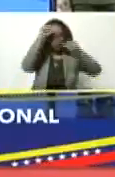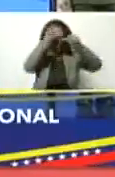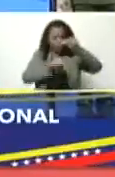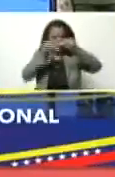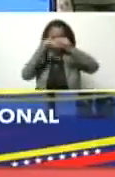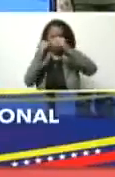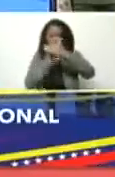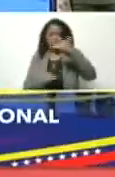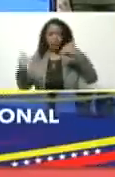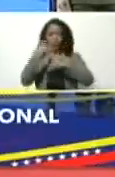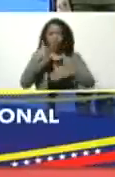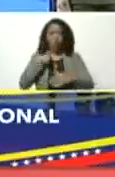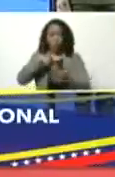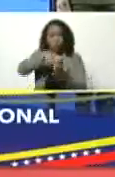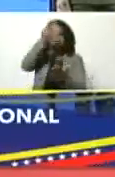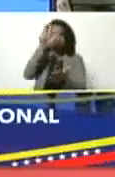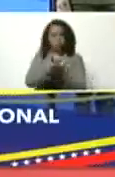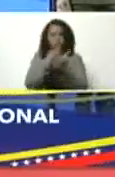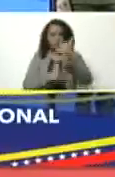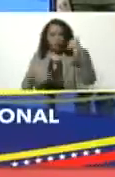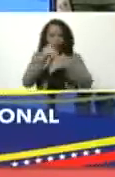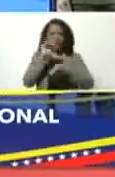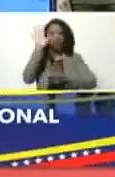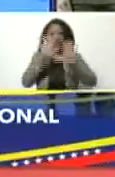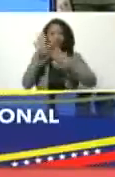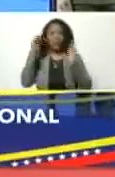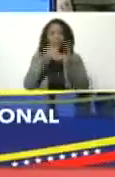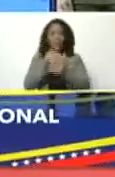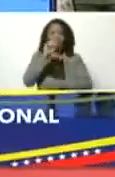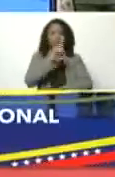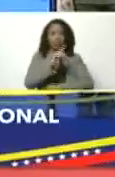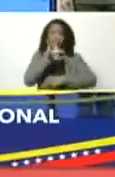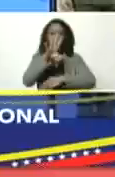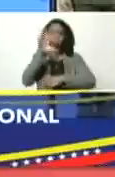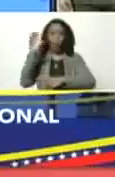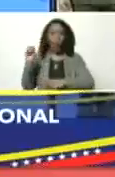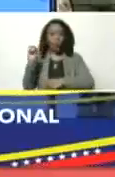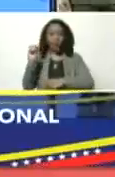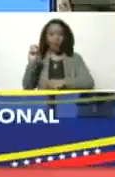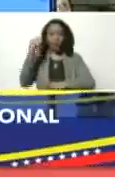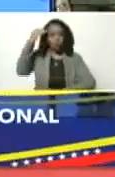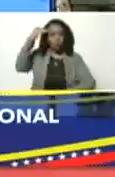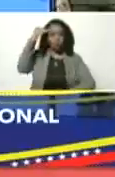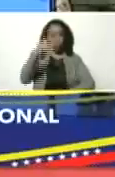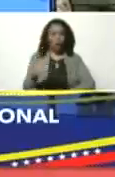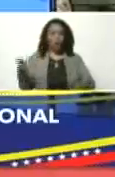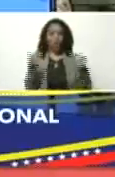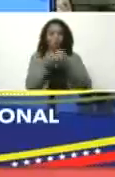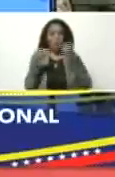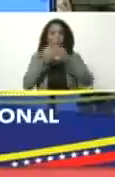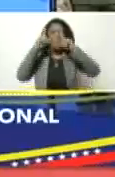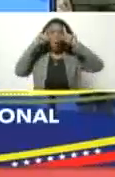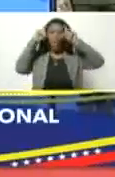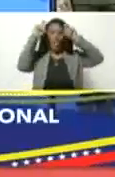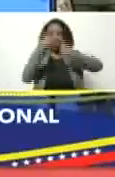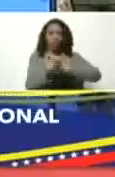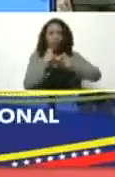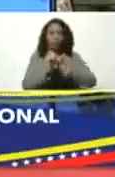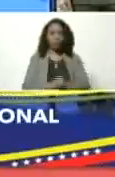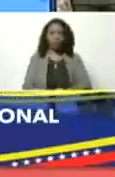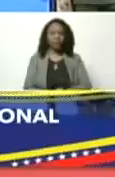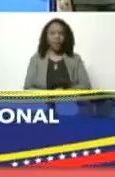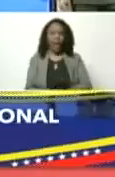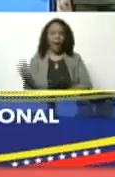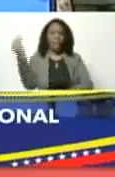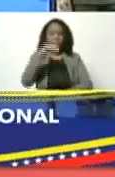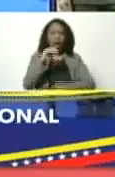y he aprobado el ascenso de 15.150 oficiales y tropa profesional, y más